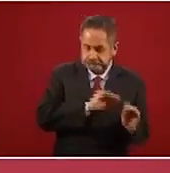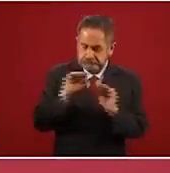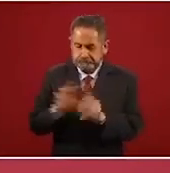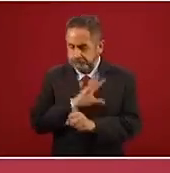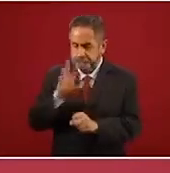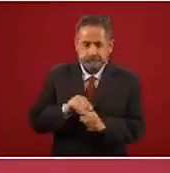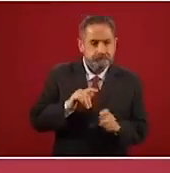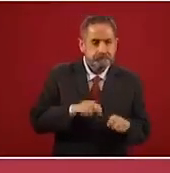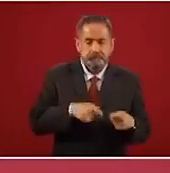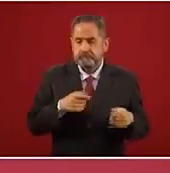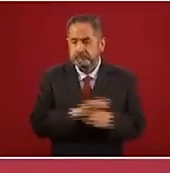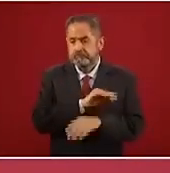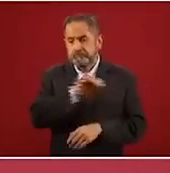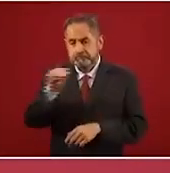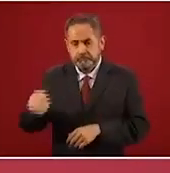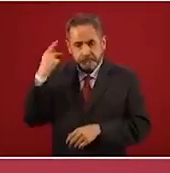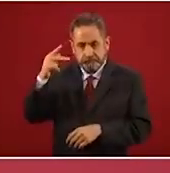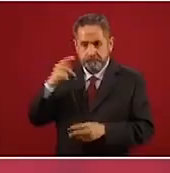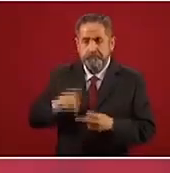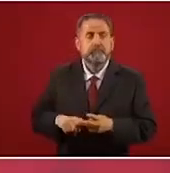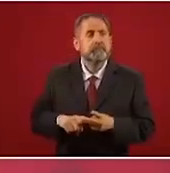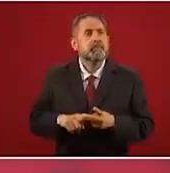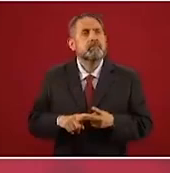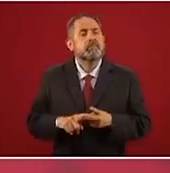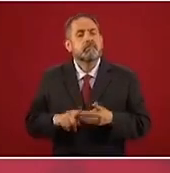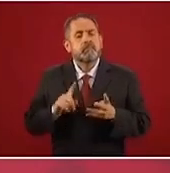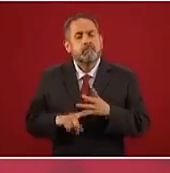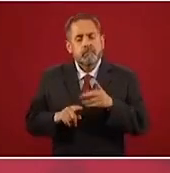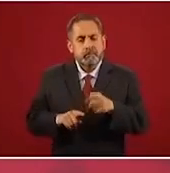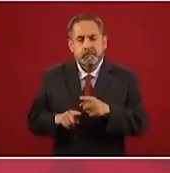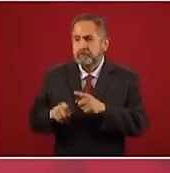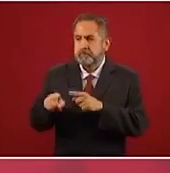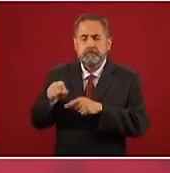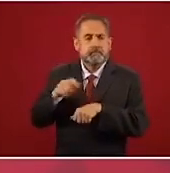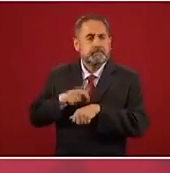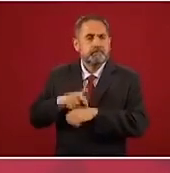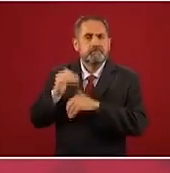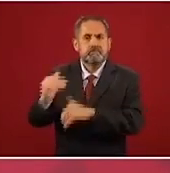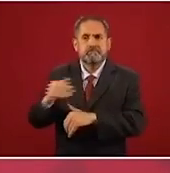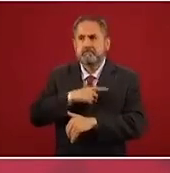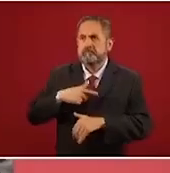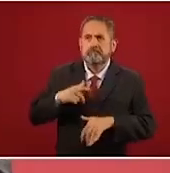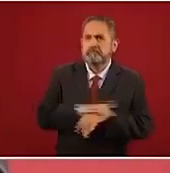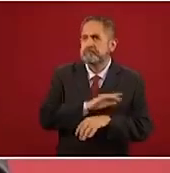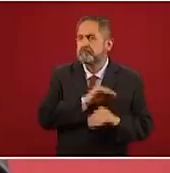completa. Tiene esa secretaría como límite